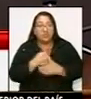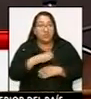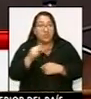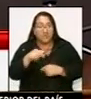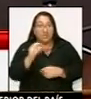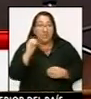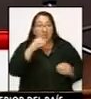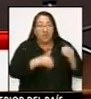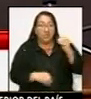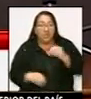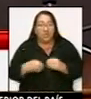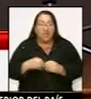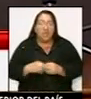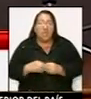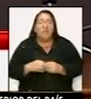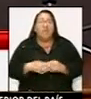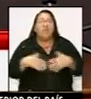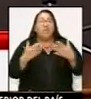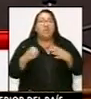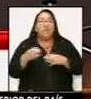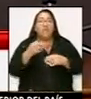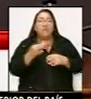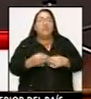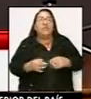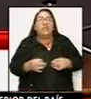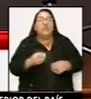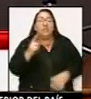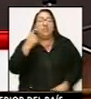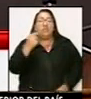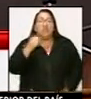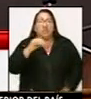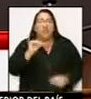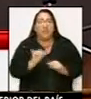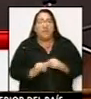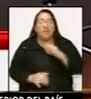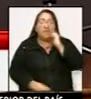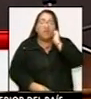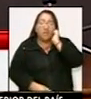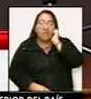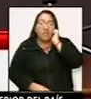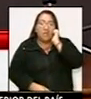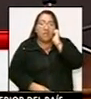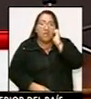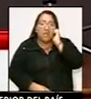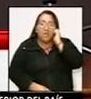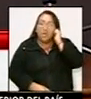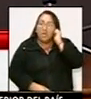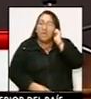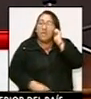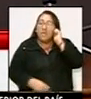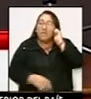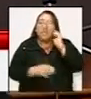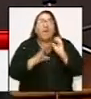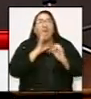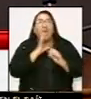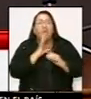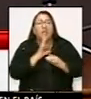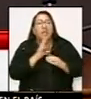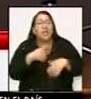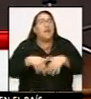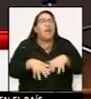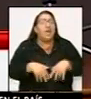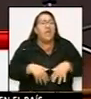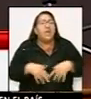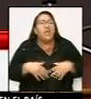esa implementación se pueda hacer realidad y no solamente se quede en homenajes, en discursos, en